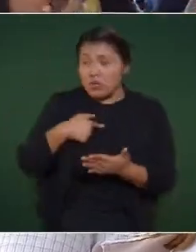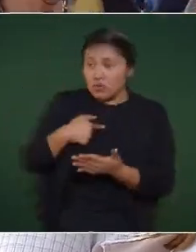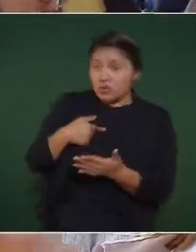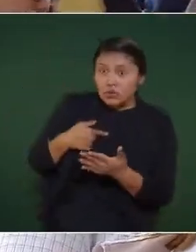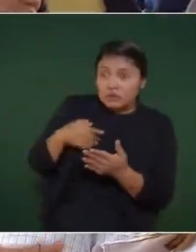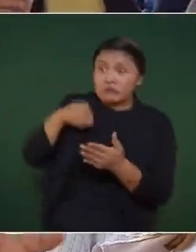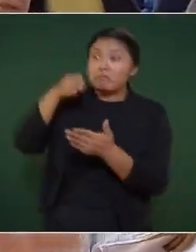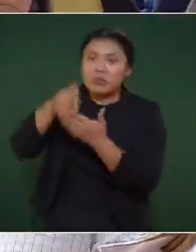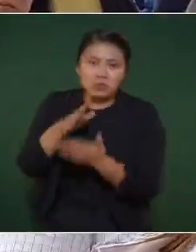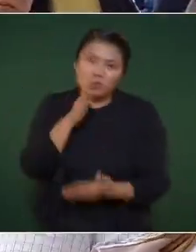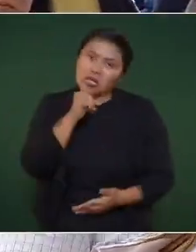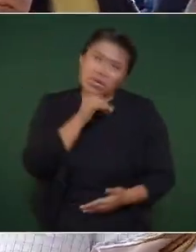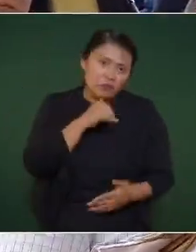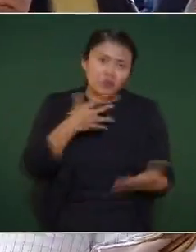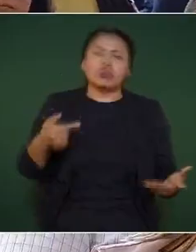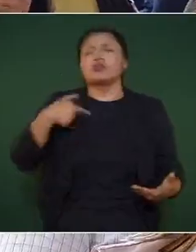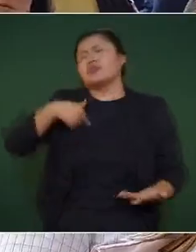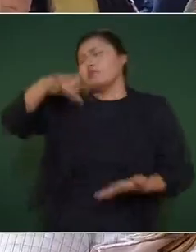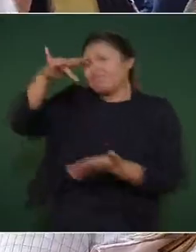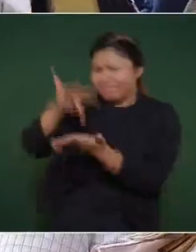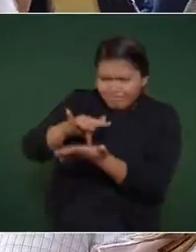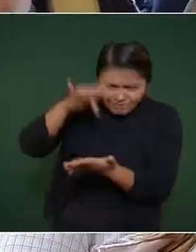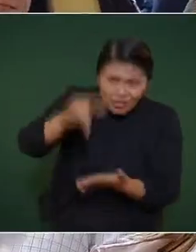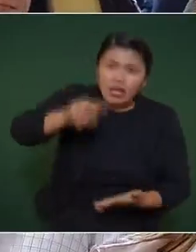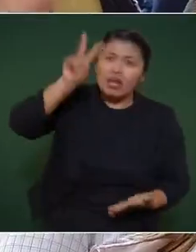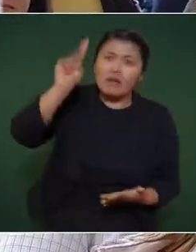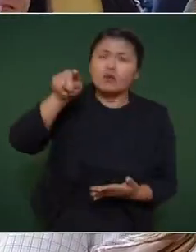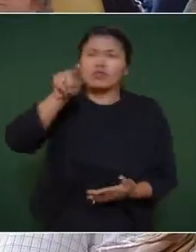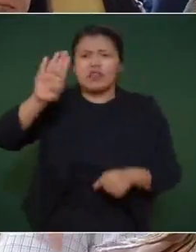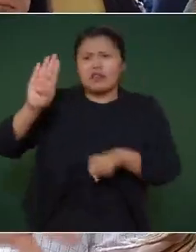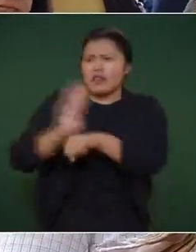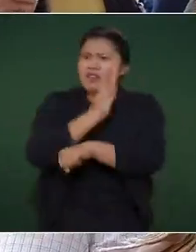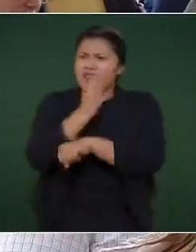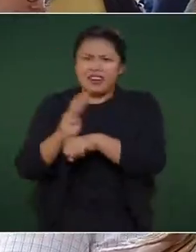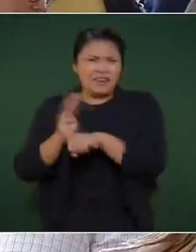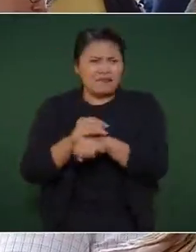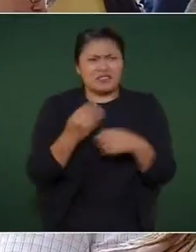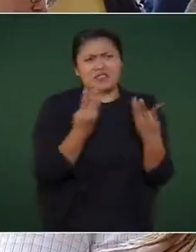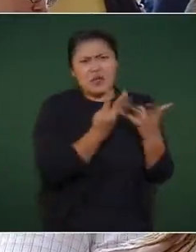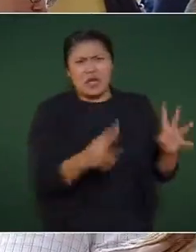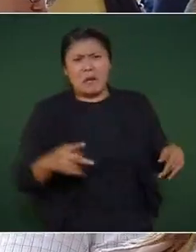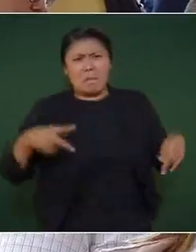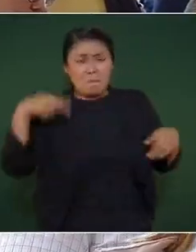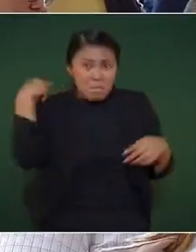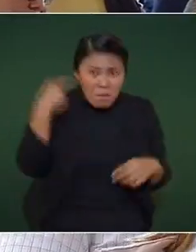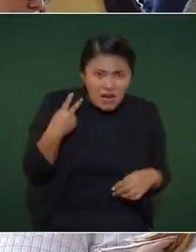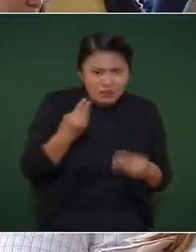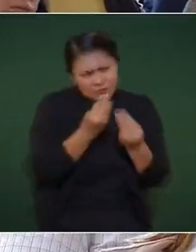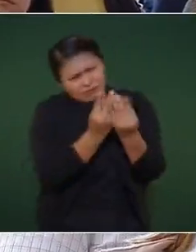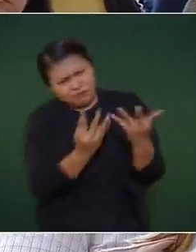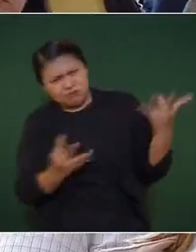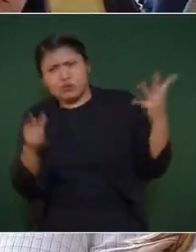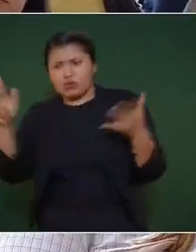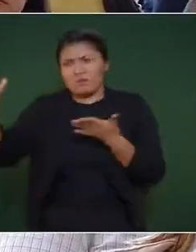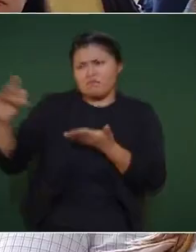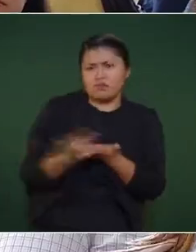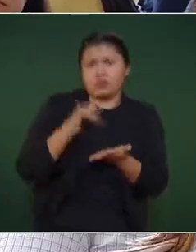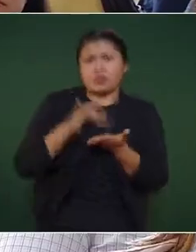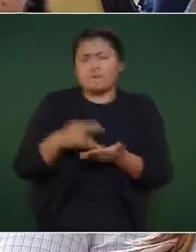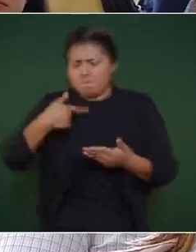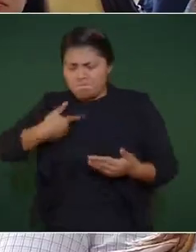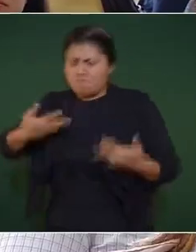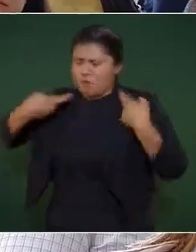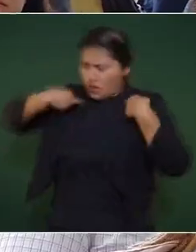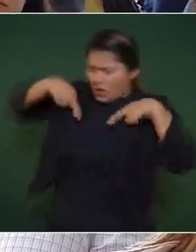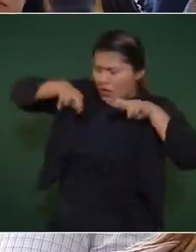de agradecerle todos los beneficios para los millones de veracruzanos. Y a nombre del gobernador Cuitláhuac García Jiménez